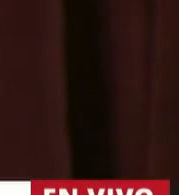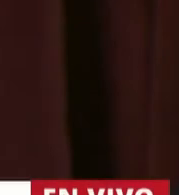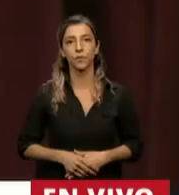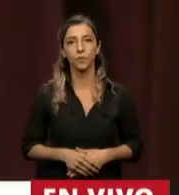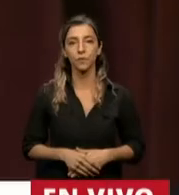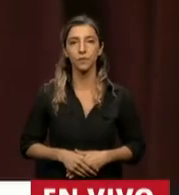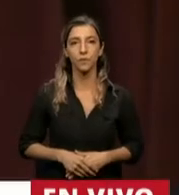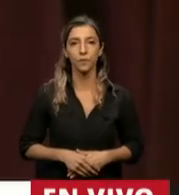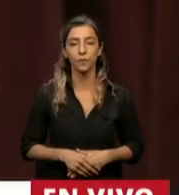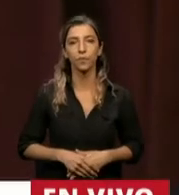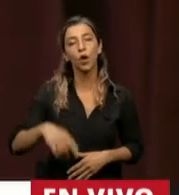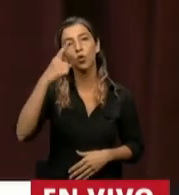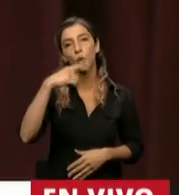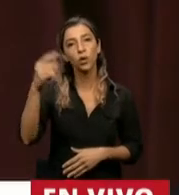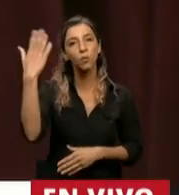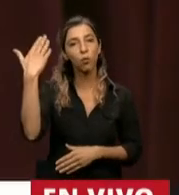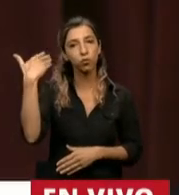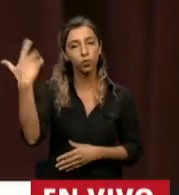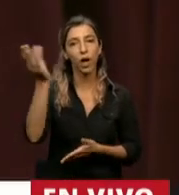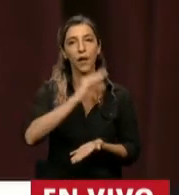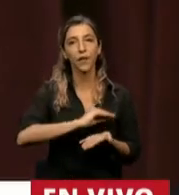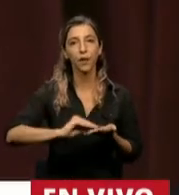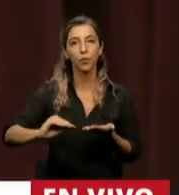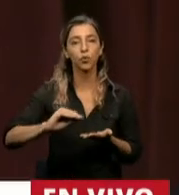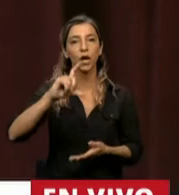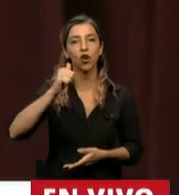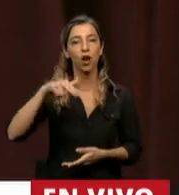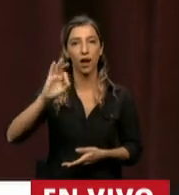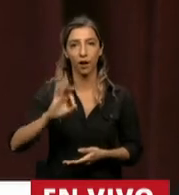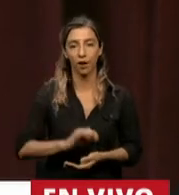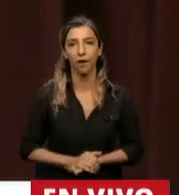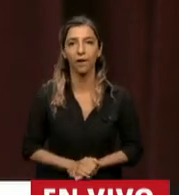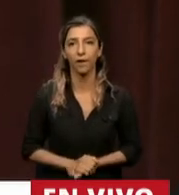Diputado Cano José Manuel.